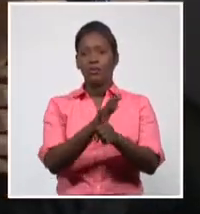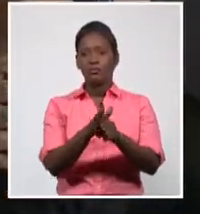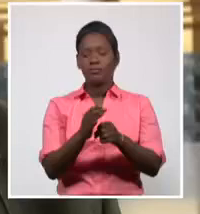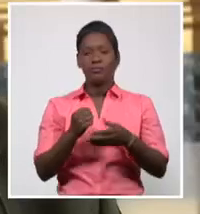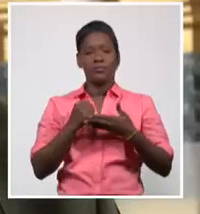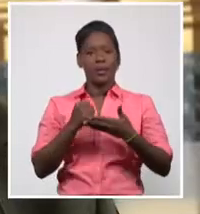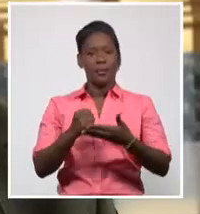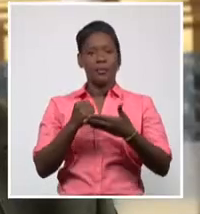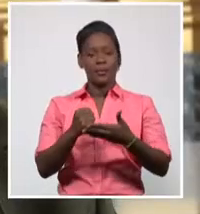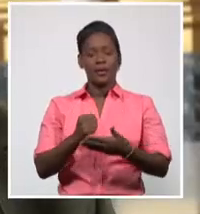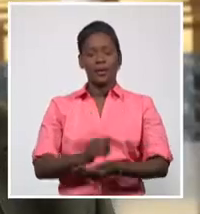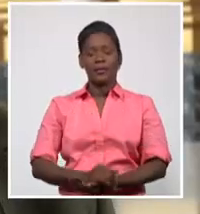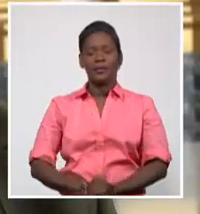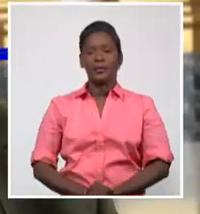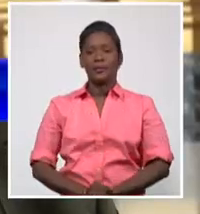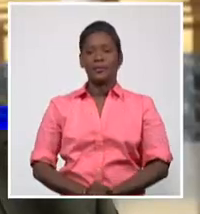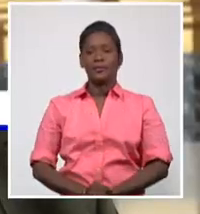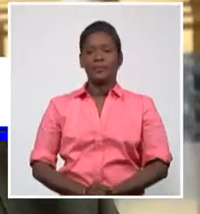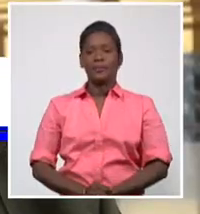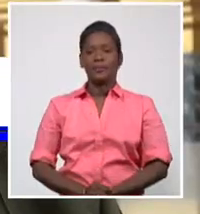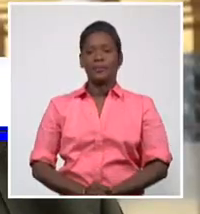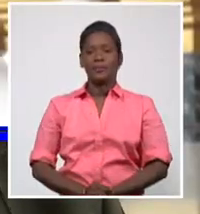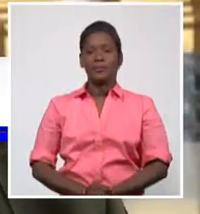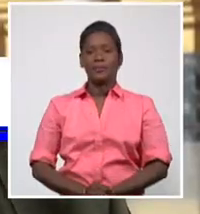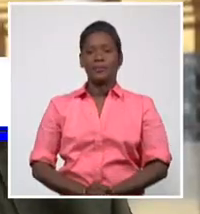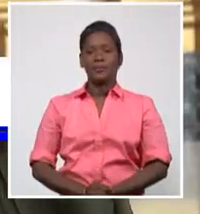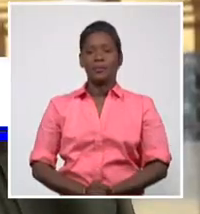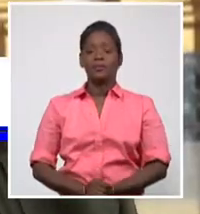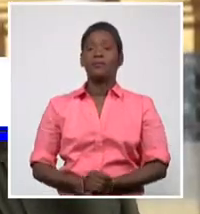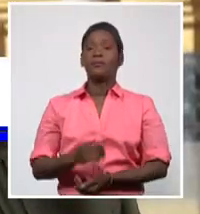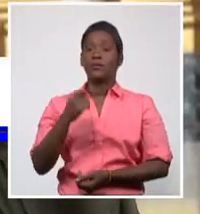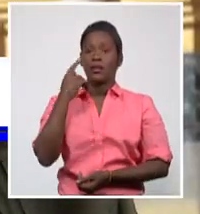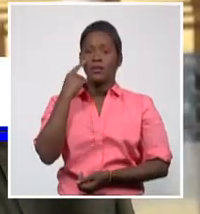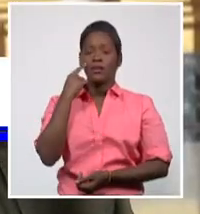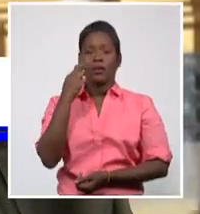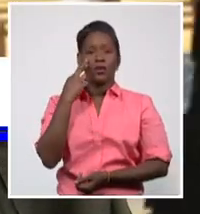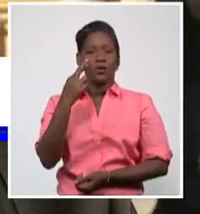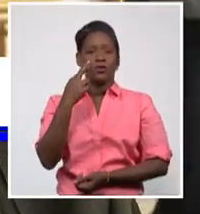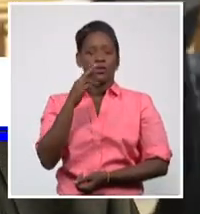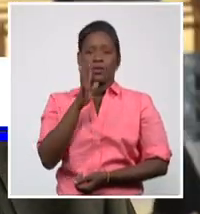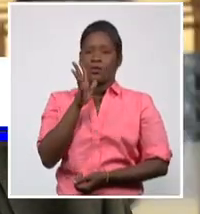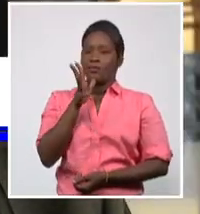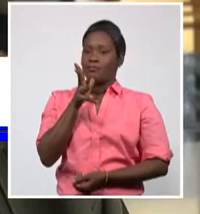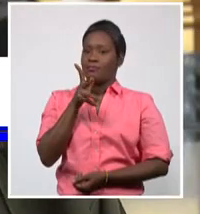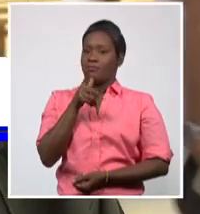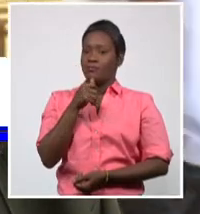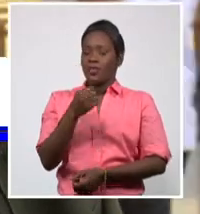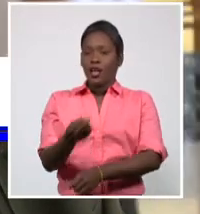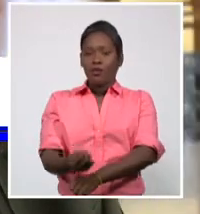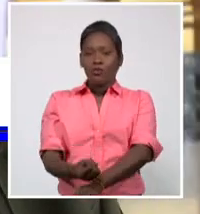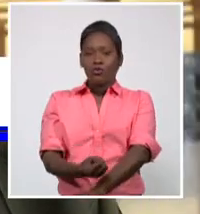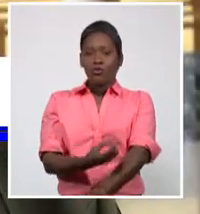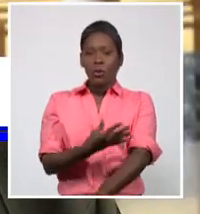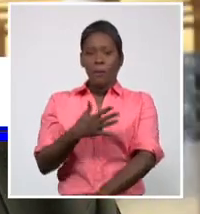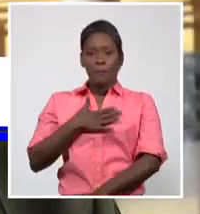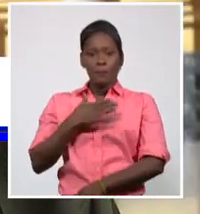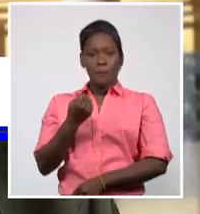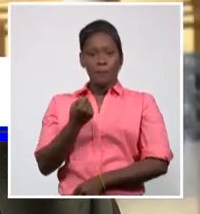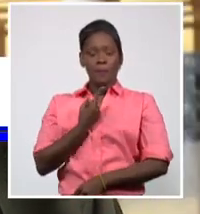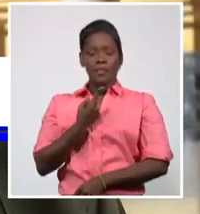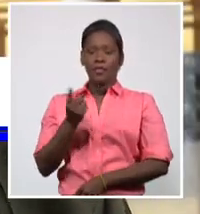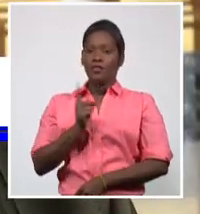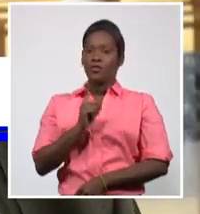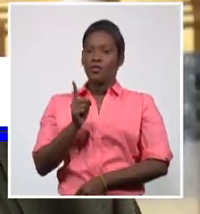COVID-19. Para mí significa un enorme reconocimiento. Y no lo recibo en mi nombre propio, sino en el de todas las